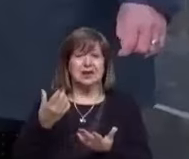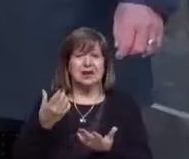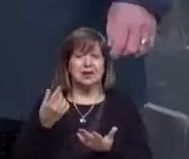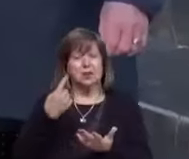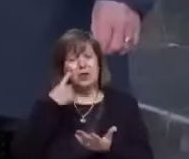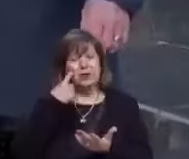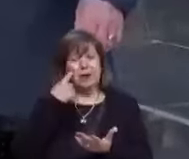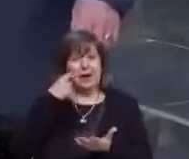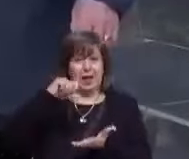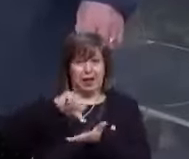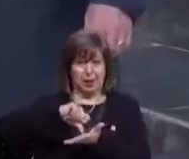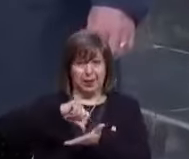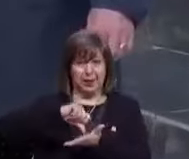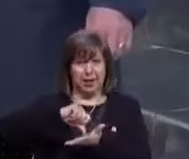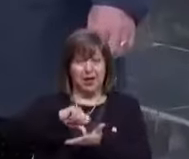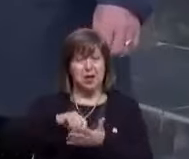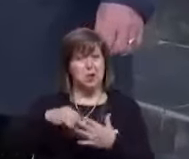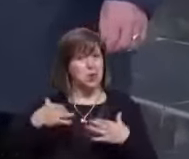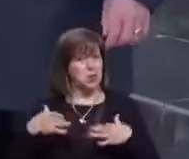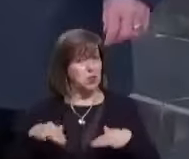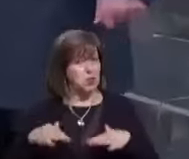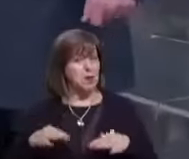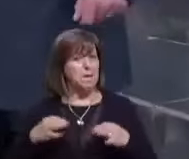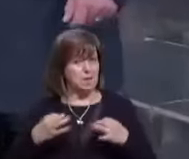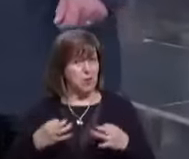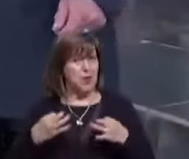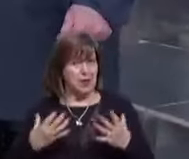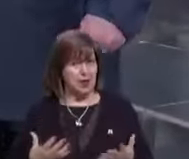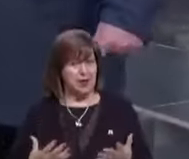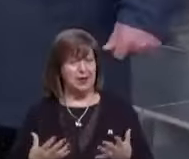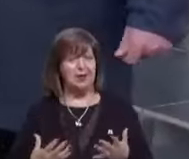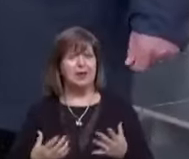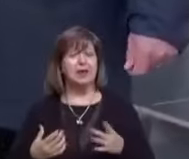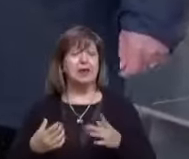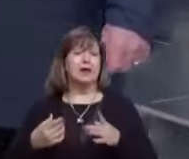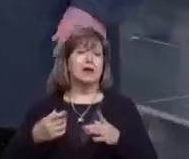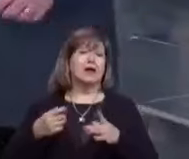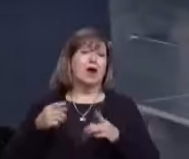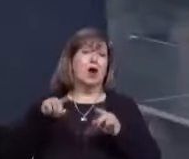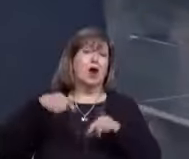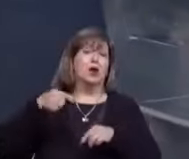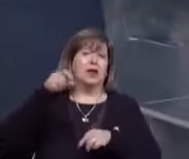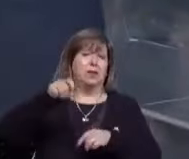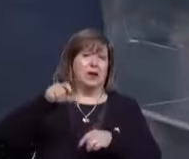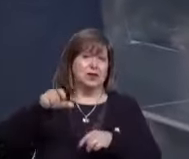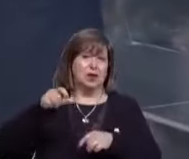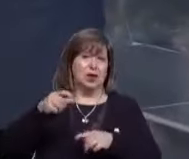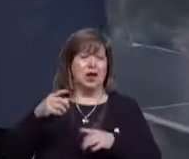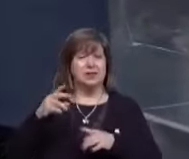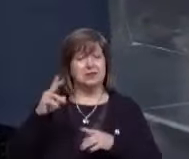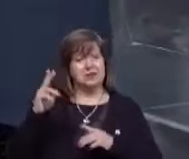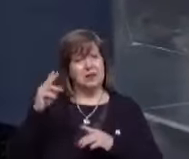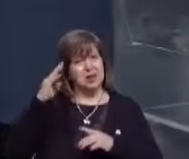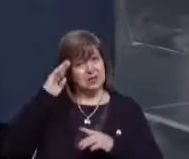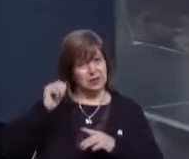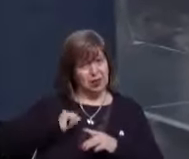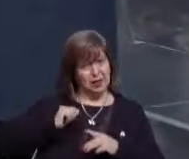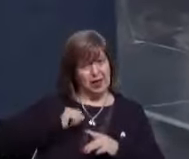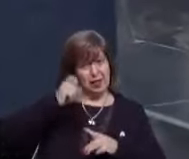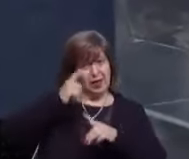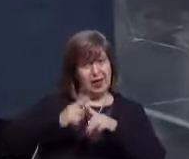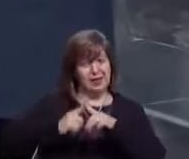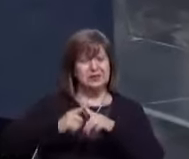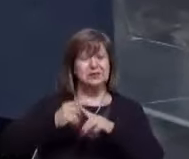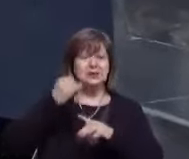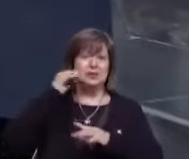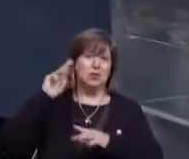en ese sentido. Muy bien, la tarea diplomática hará lo que tiene que hacer por su carril, mientras tanto nosotros seguimos tal vez estas pequeñas reivindicaciones